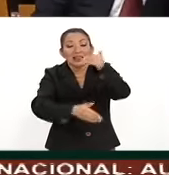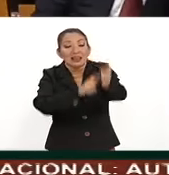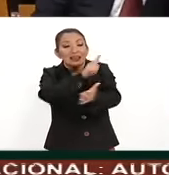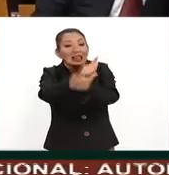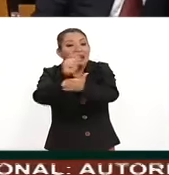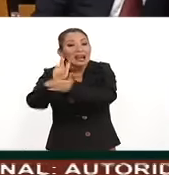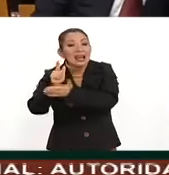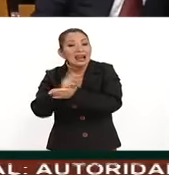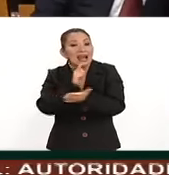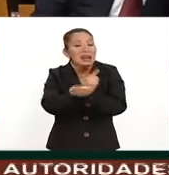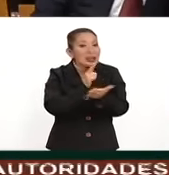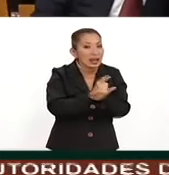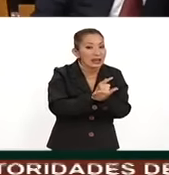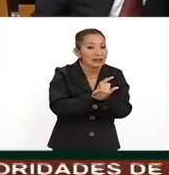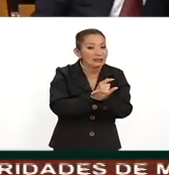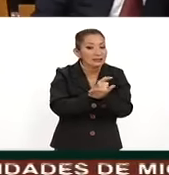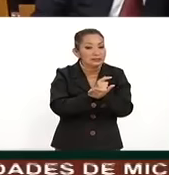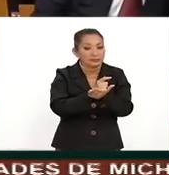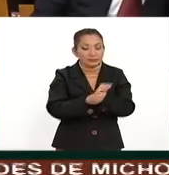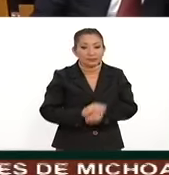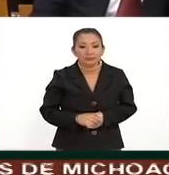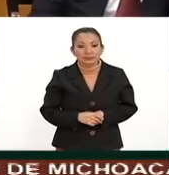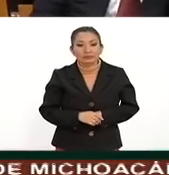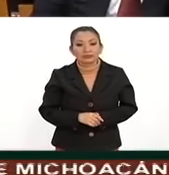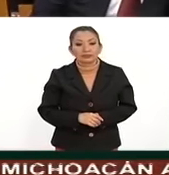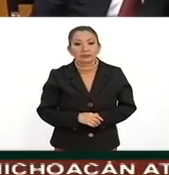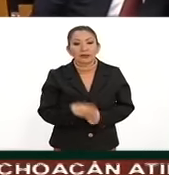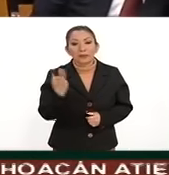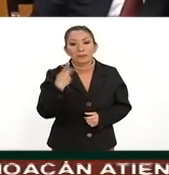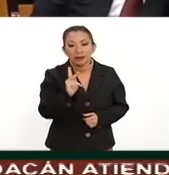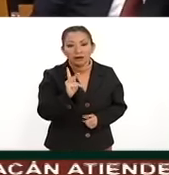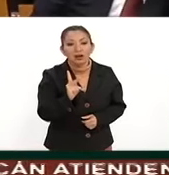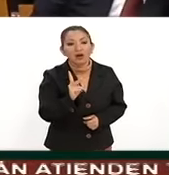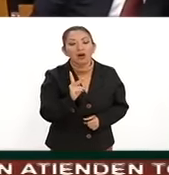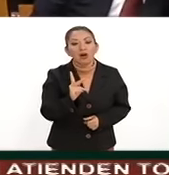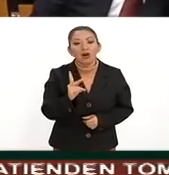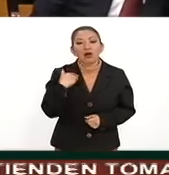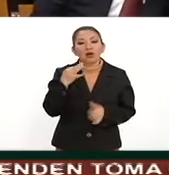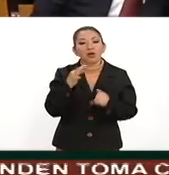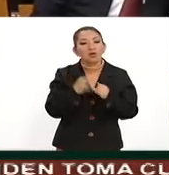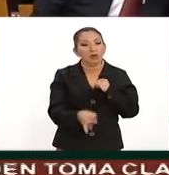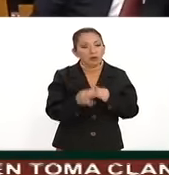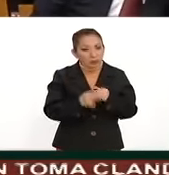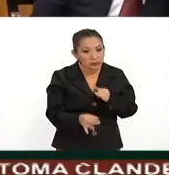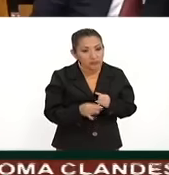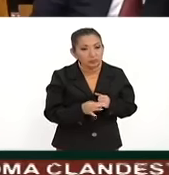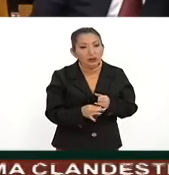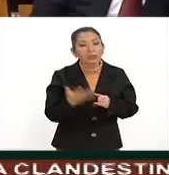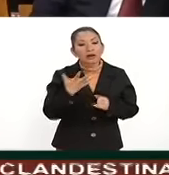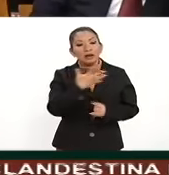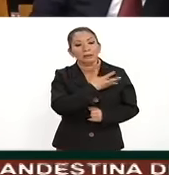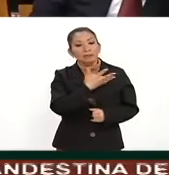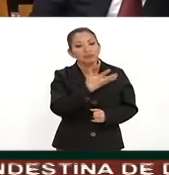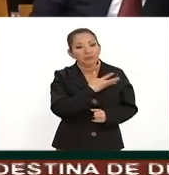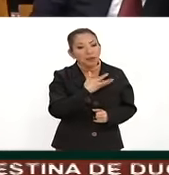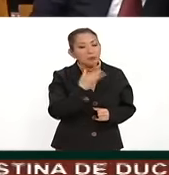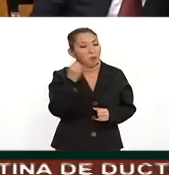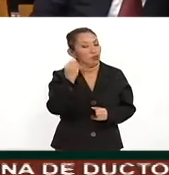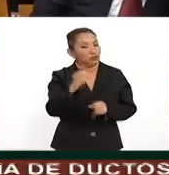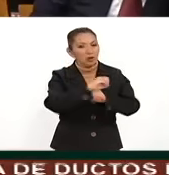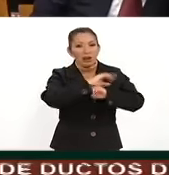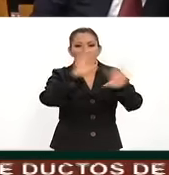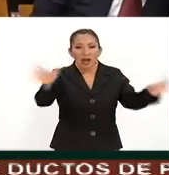no necesariamente en ese orden, como digo yo, pero finalmente, tenemos bastante